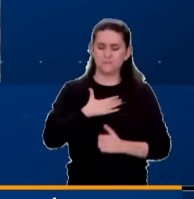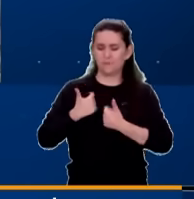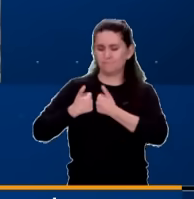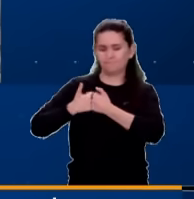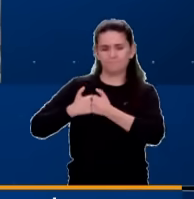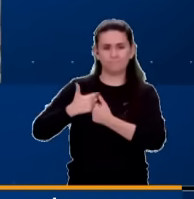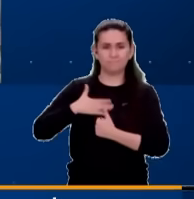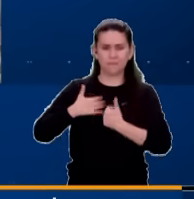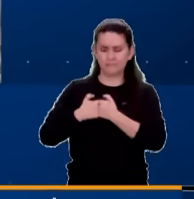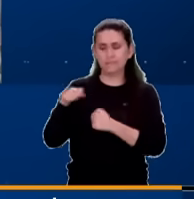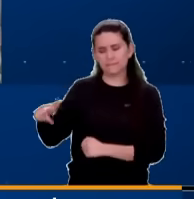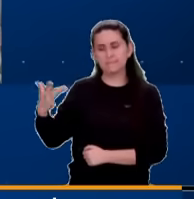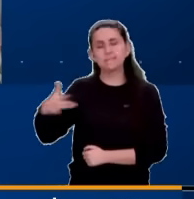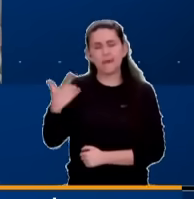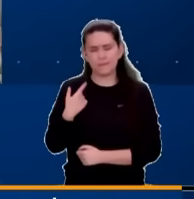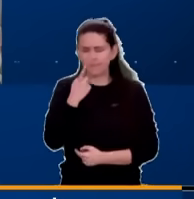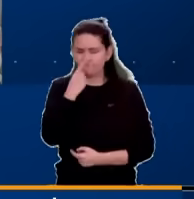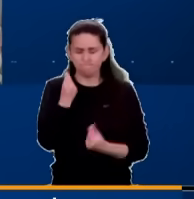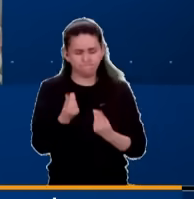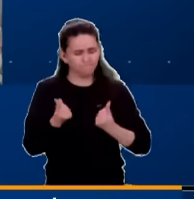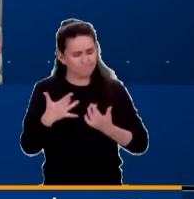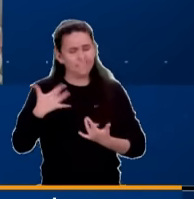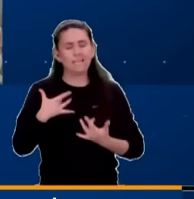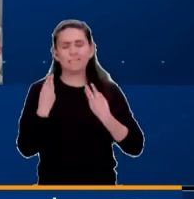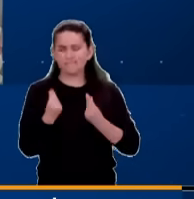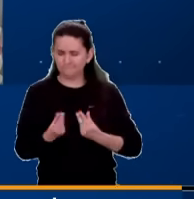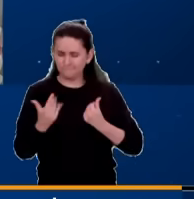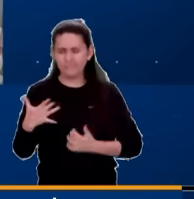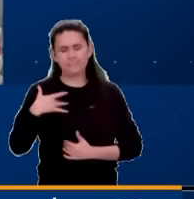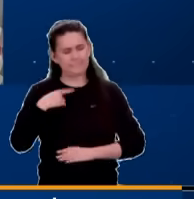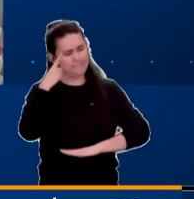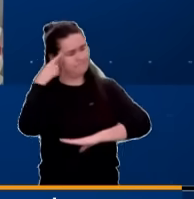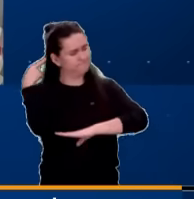sentimental, tenía la sospecha porque ella siempre sospechó